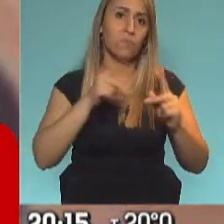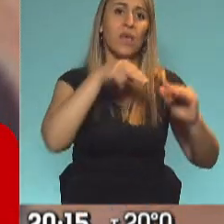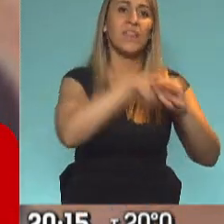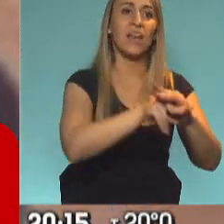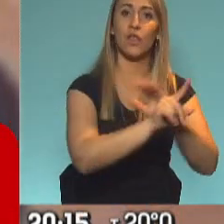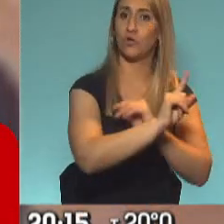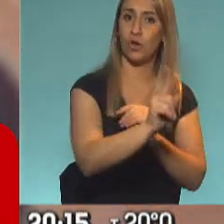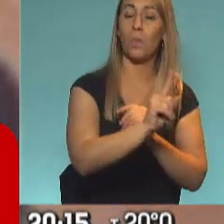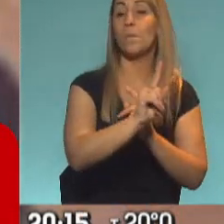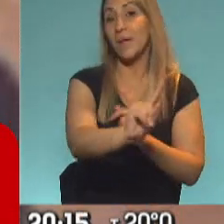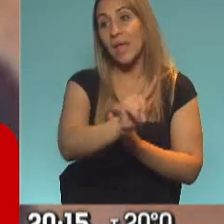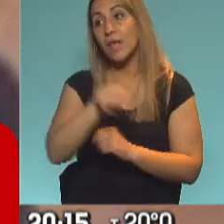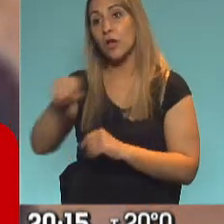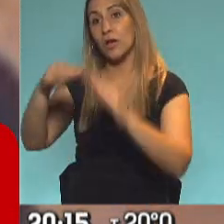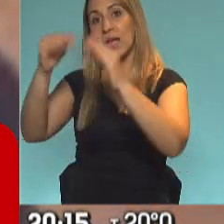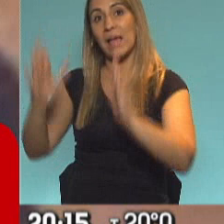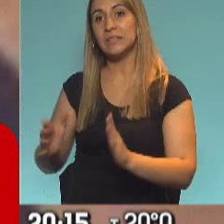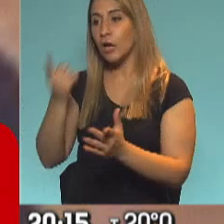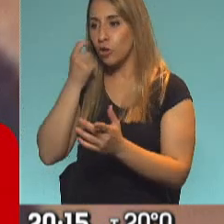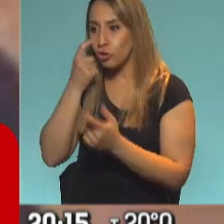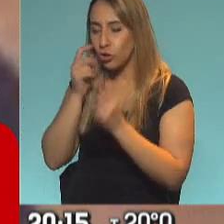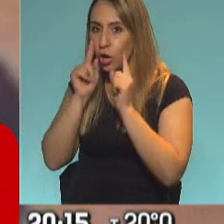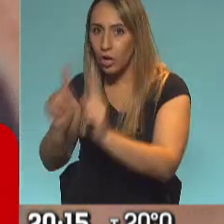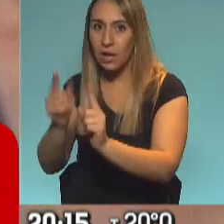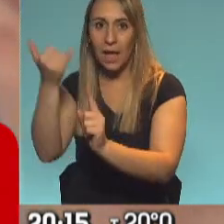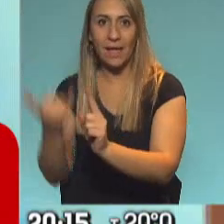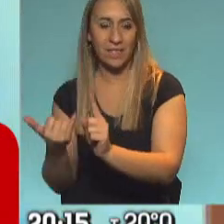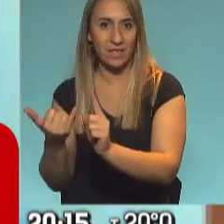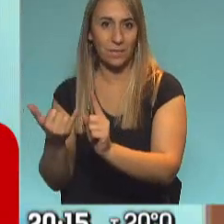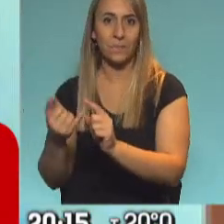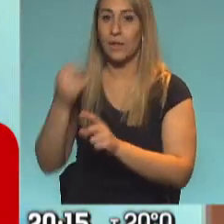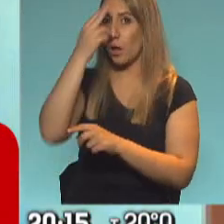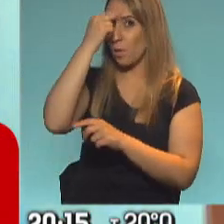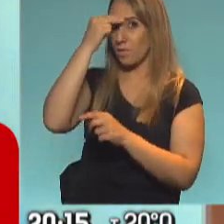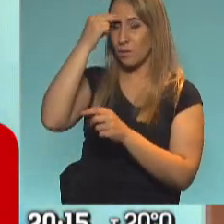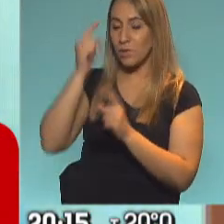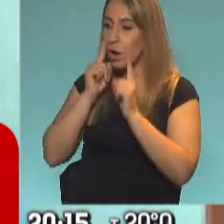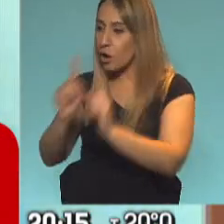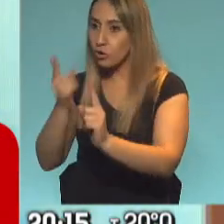hay control. Ahora. Había control de enfermeros, pero no desfibrilador, por